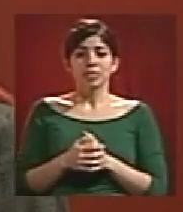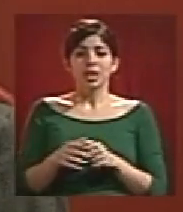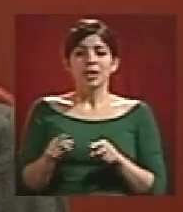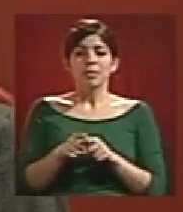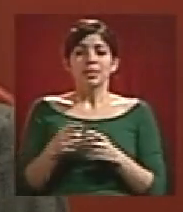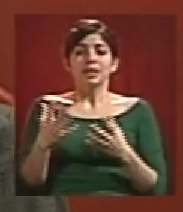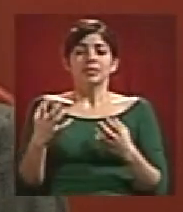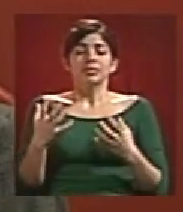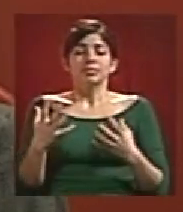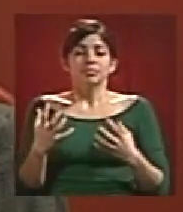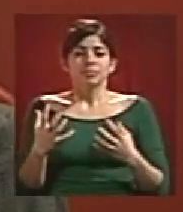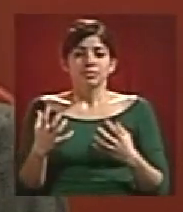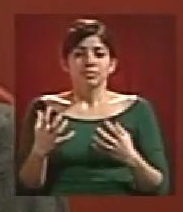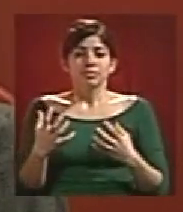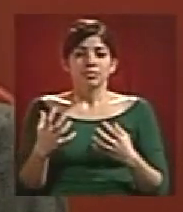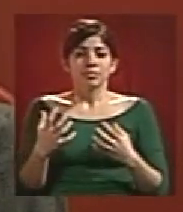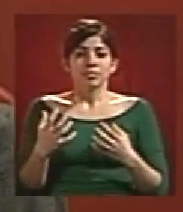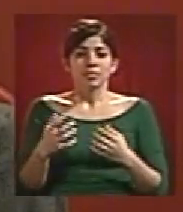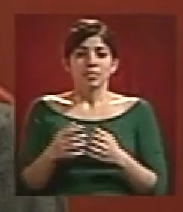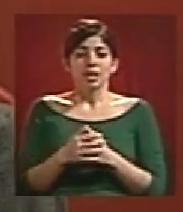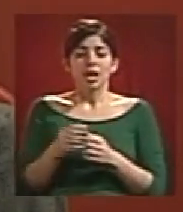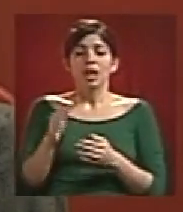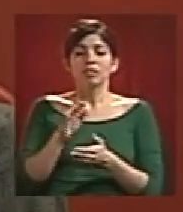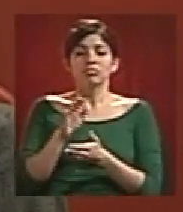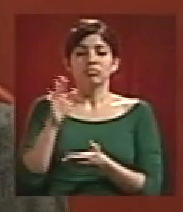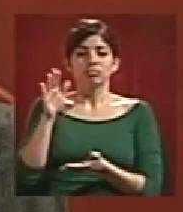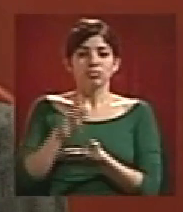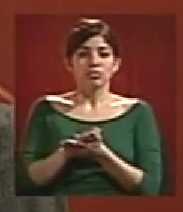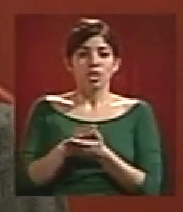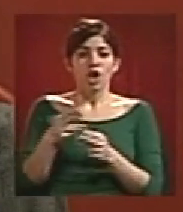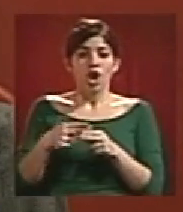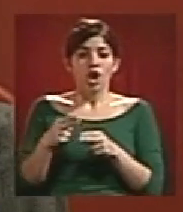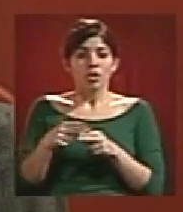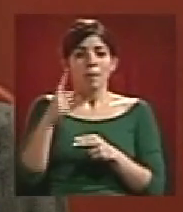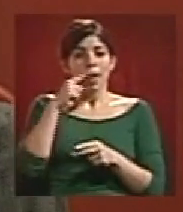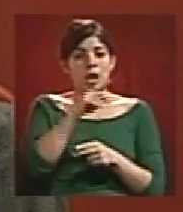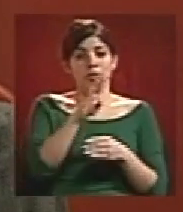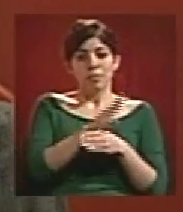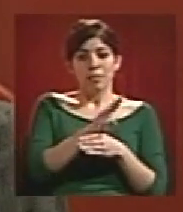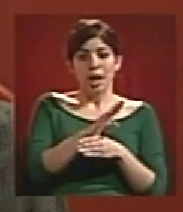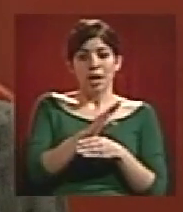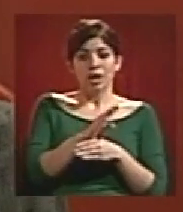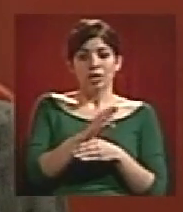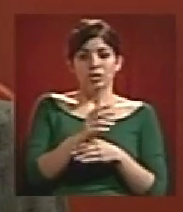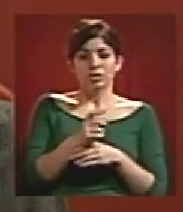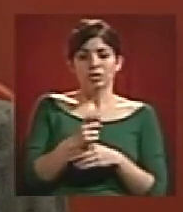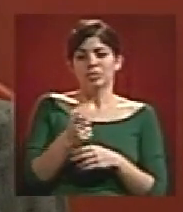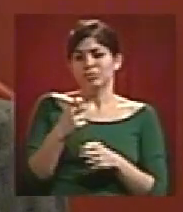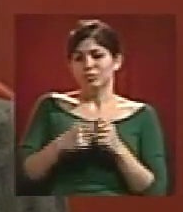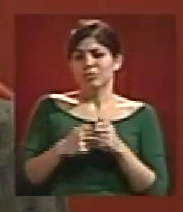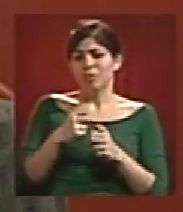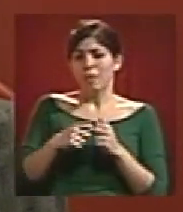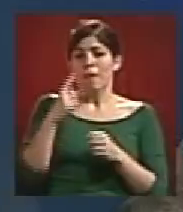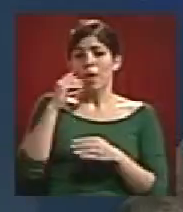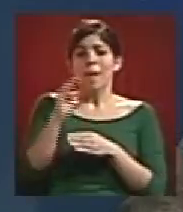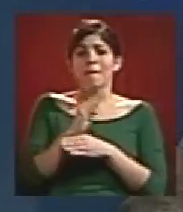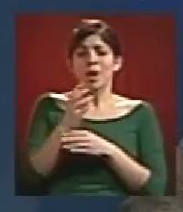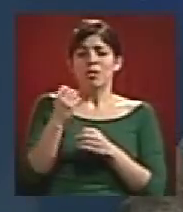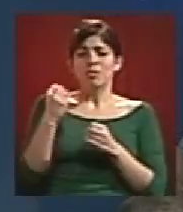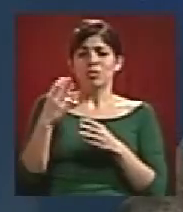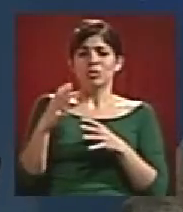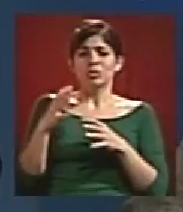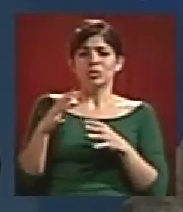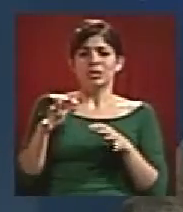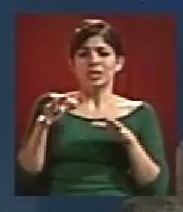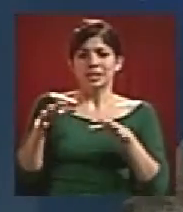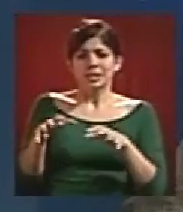de generación de utilidades de corto plazo por parte de los bancos, muy arraigada, porque los bancos competían muy agresivamente